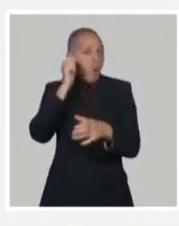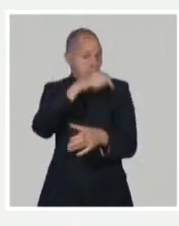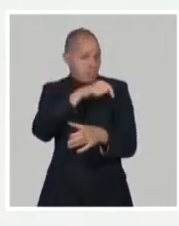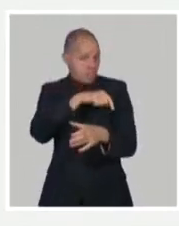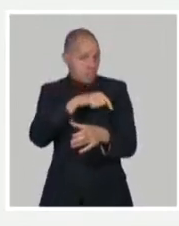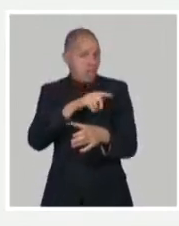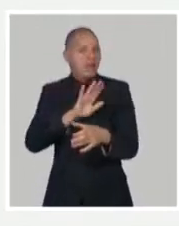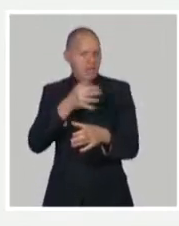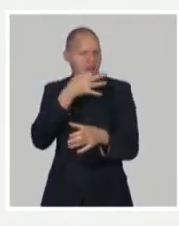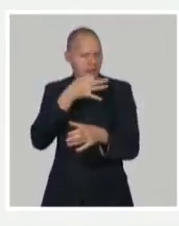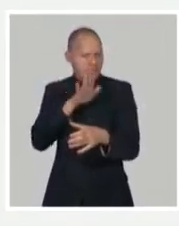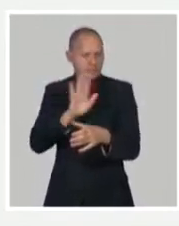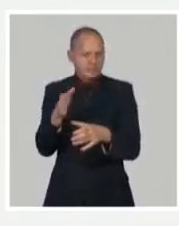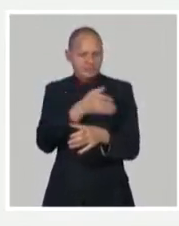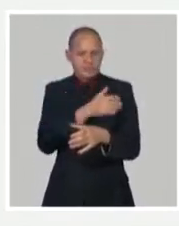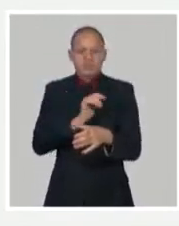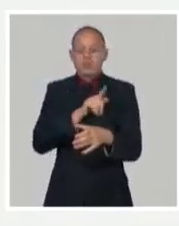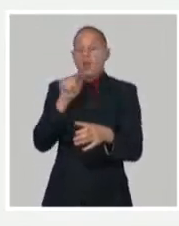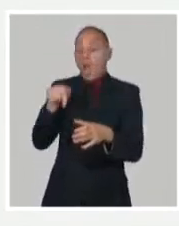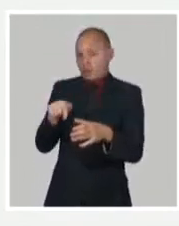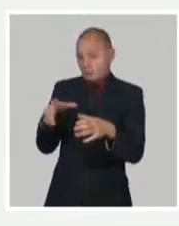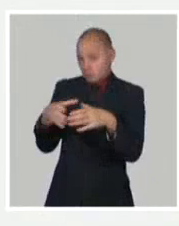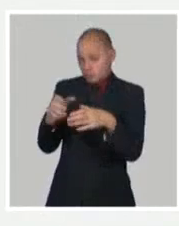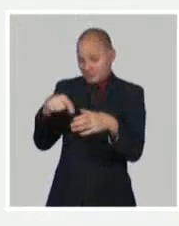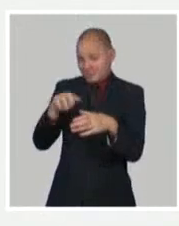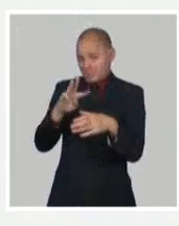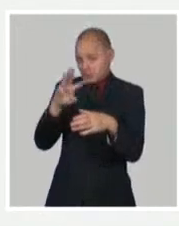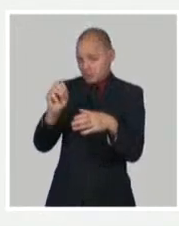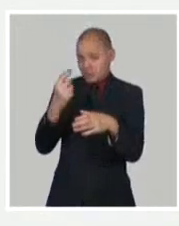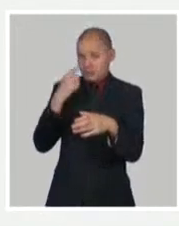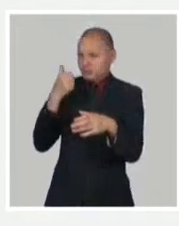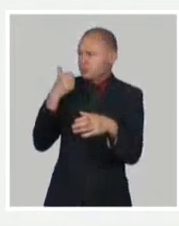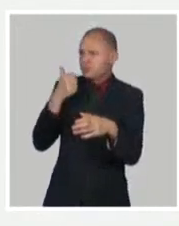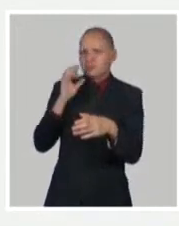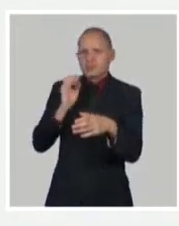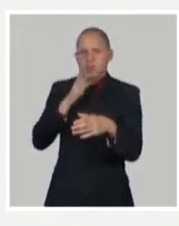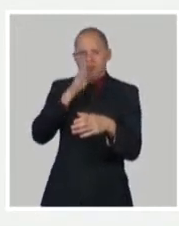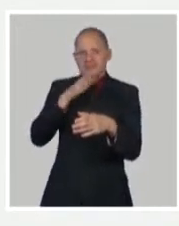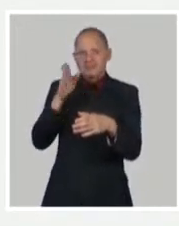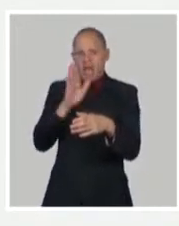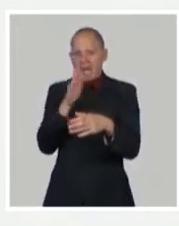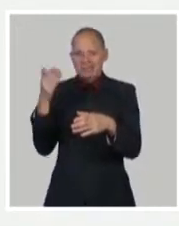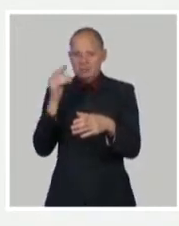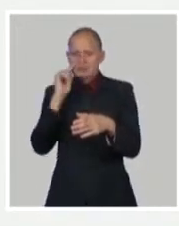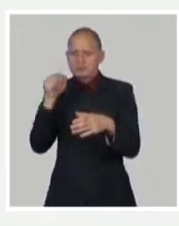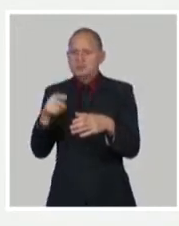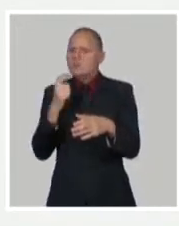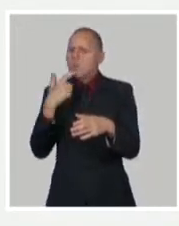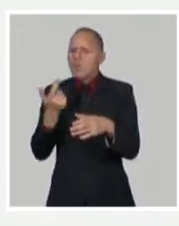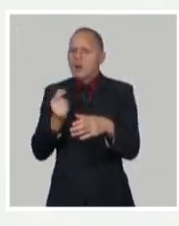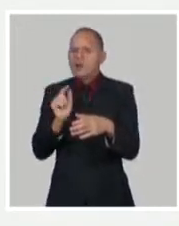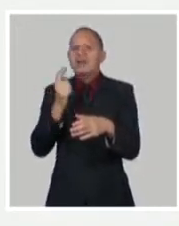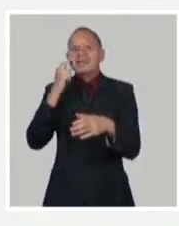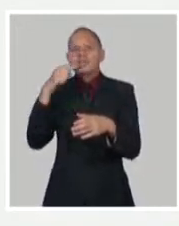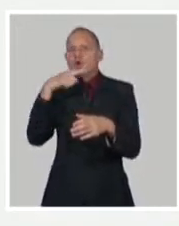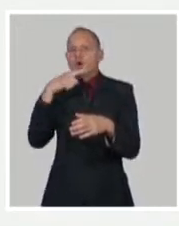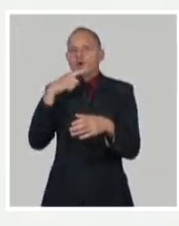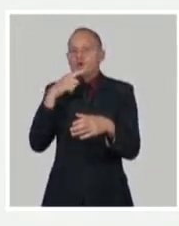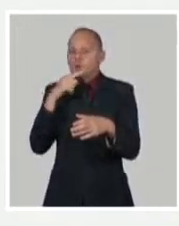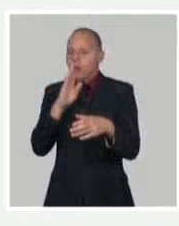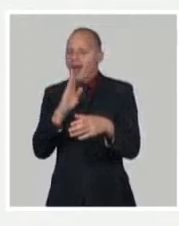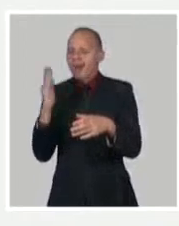entonces estamos hablando de que la columna que está a la derecha es los títulos de los convalecientes que incluimos en el